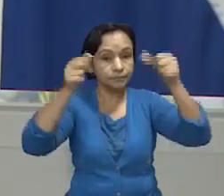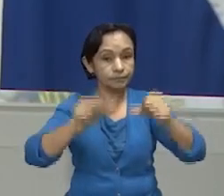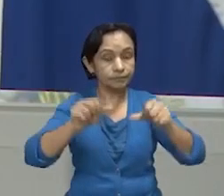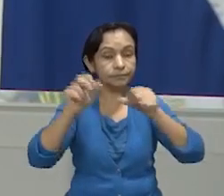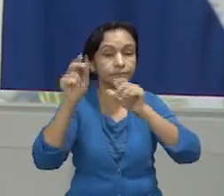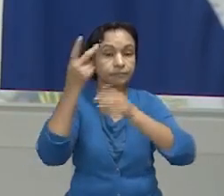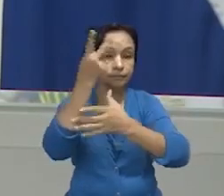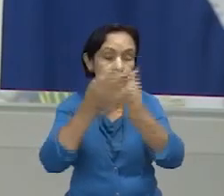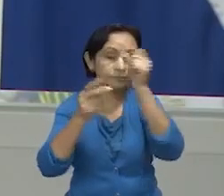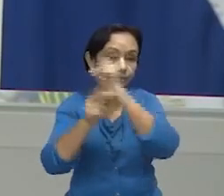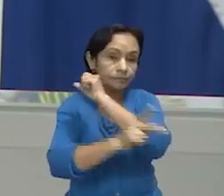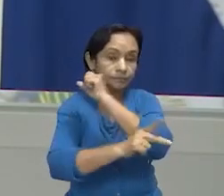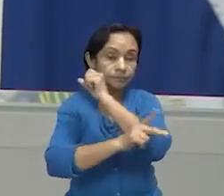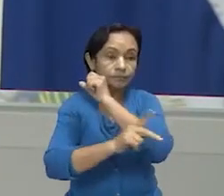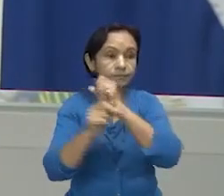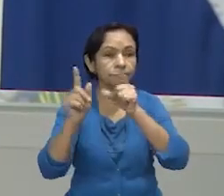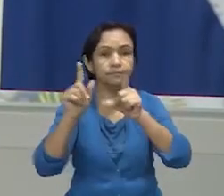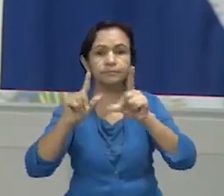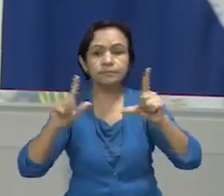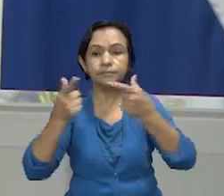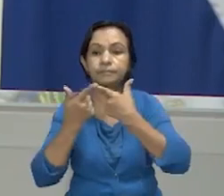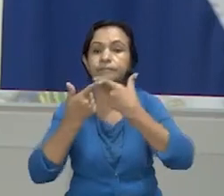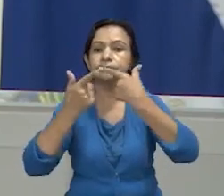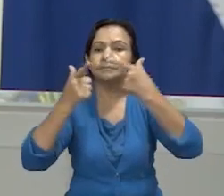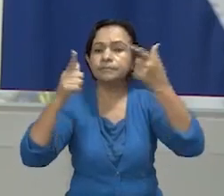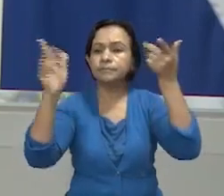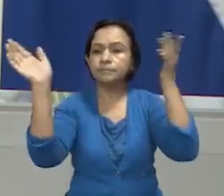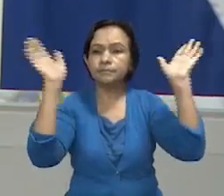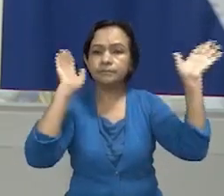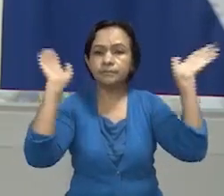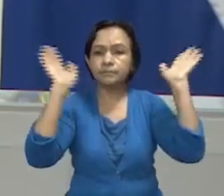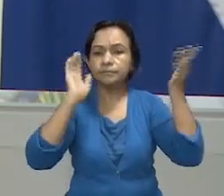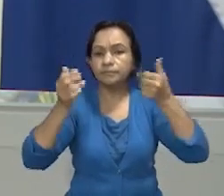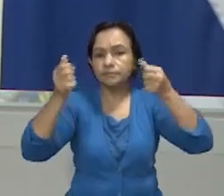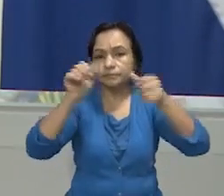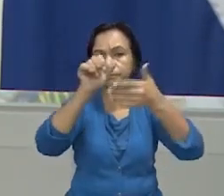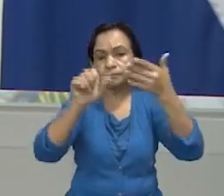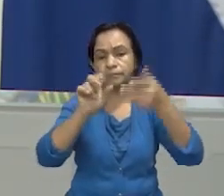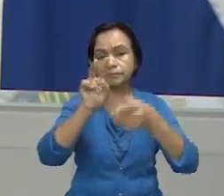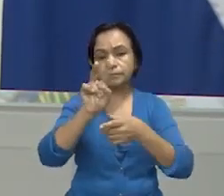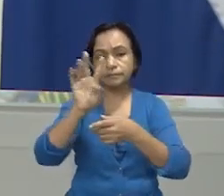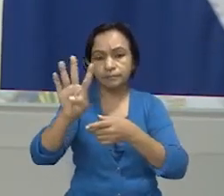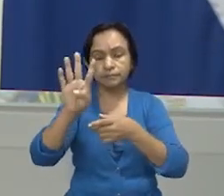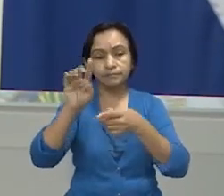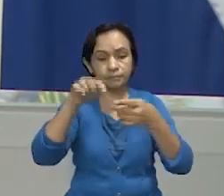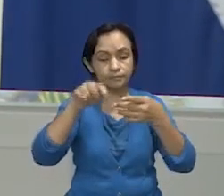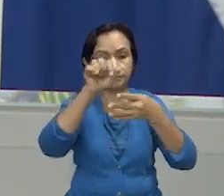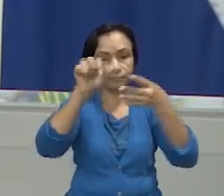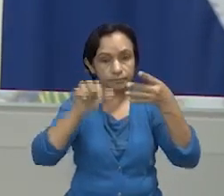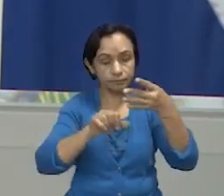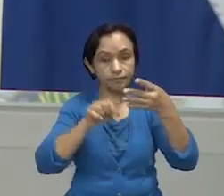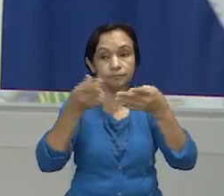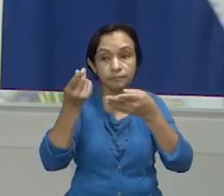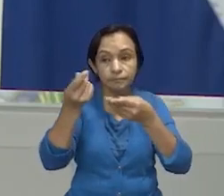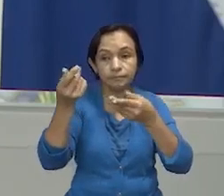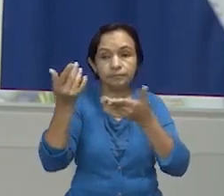los países firmantes una zona de libre comercio de conformidad con el artículo 24 del artículo general sobre